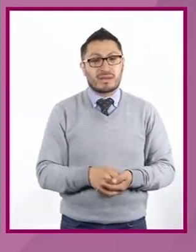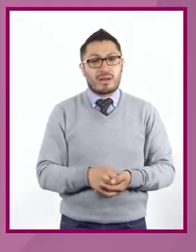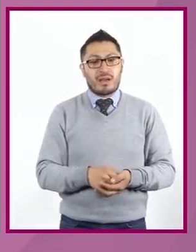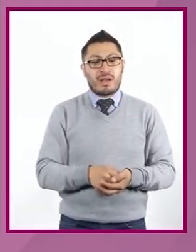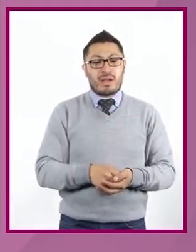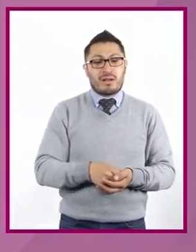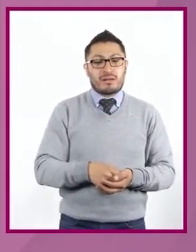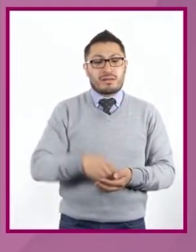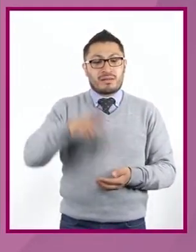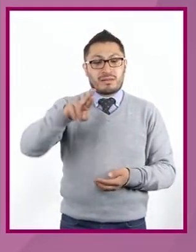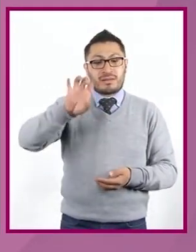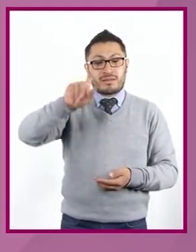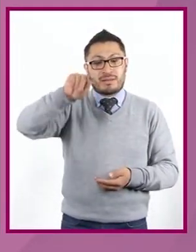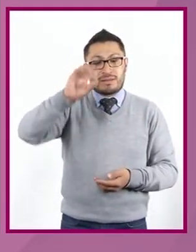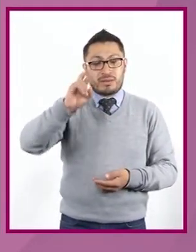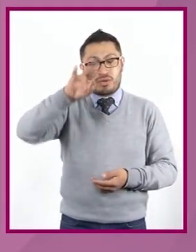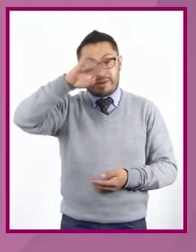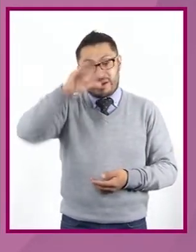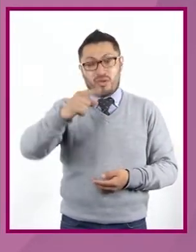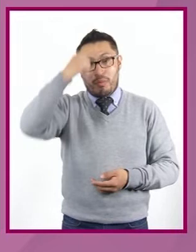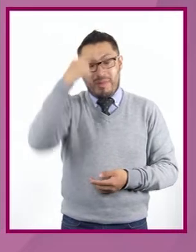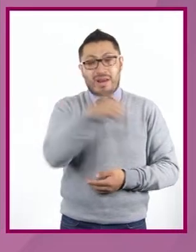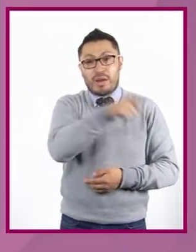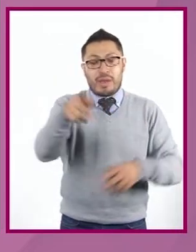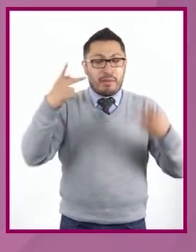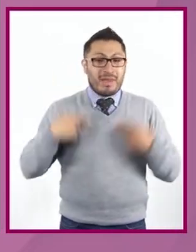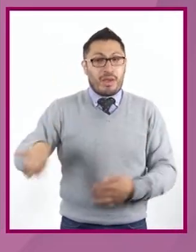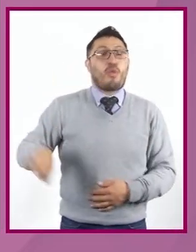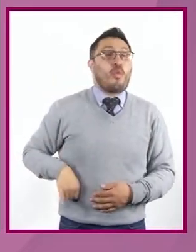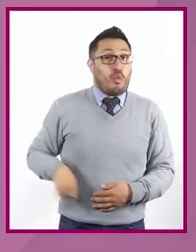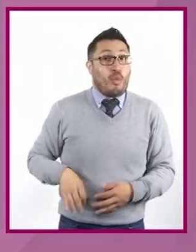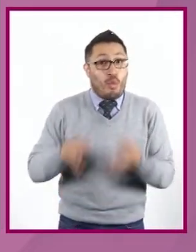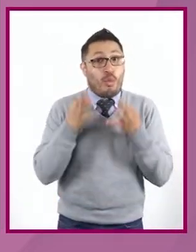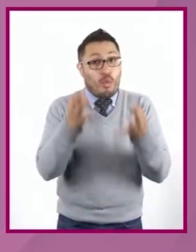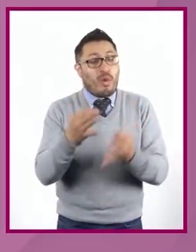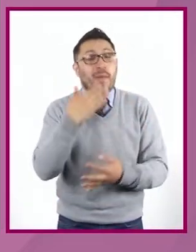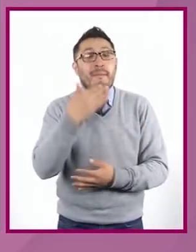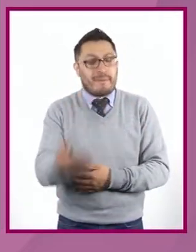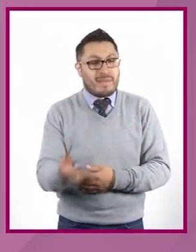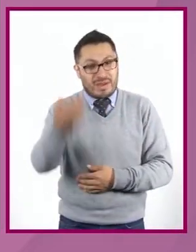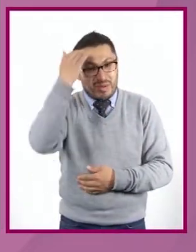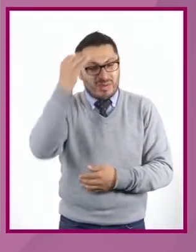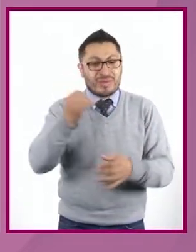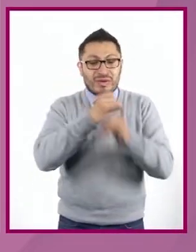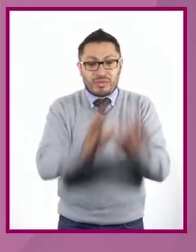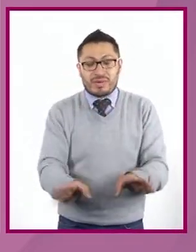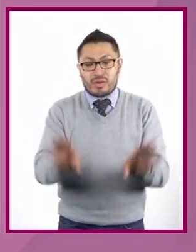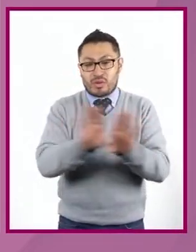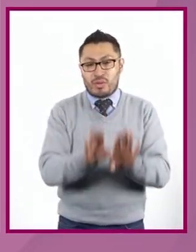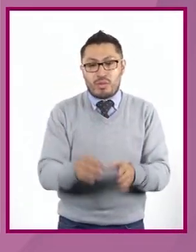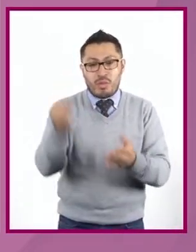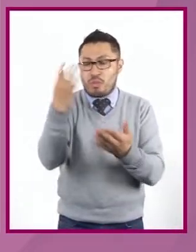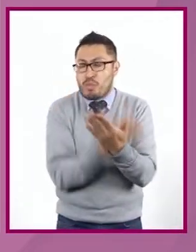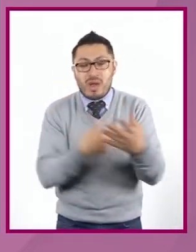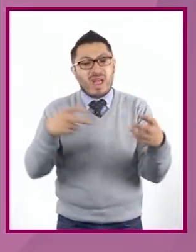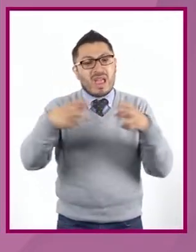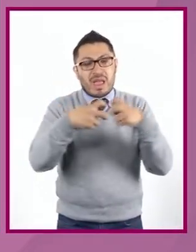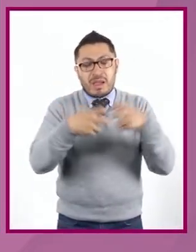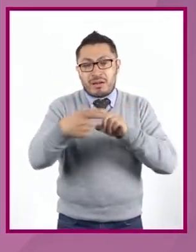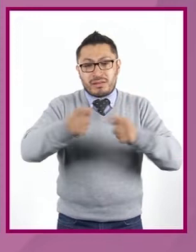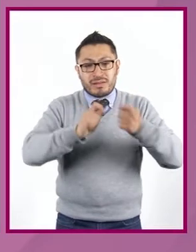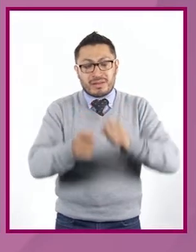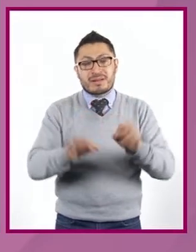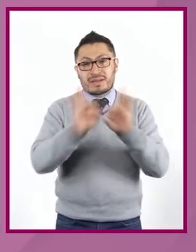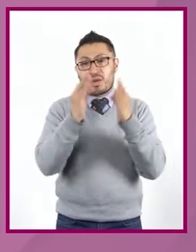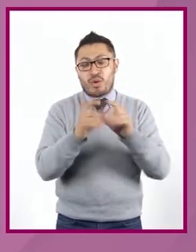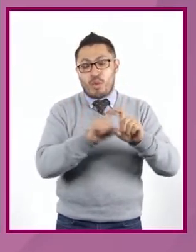usos retóricos para interesar al lector o escucha, como imágenes plásticas, fórmulas que se